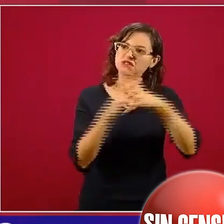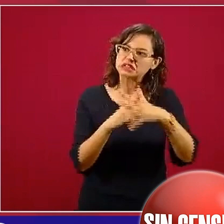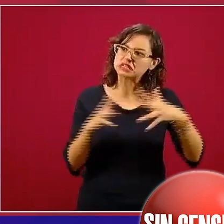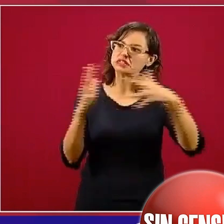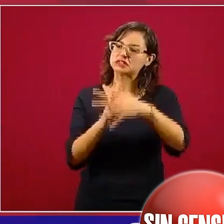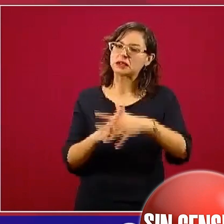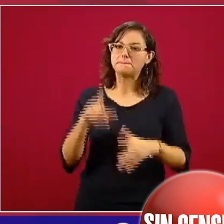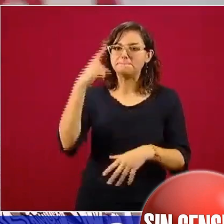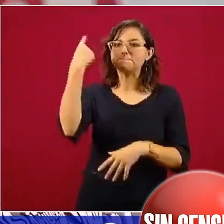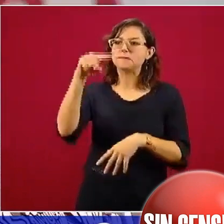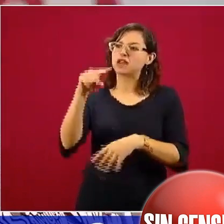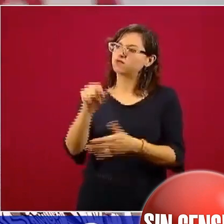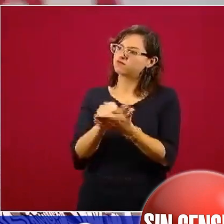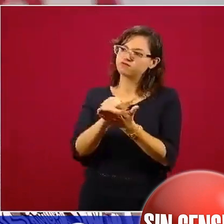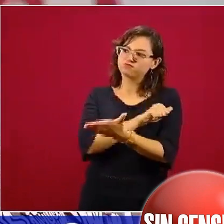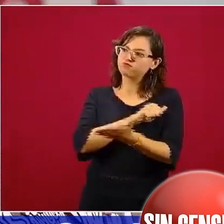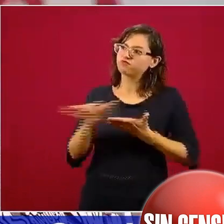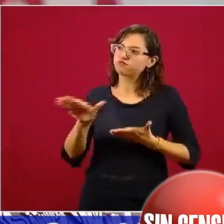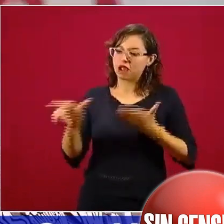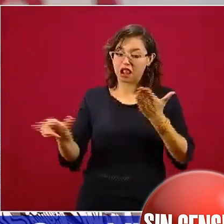legalidad. Y ahí empieza,